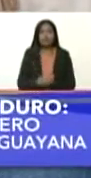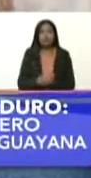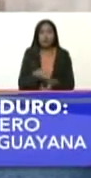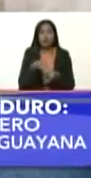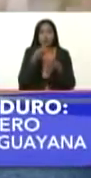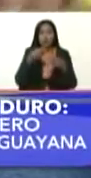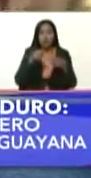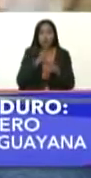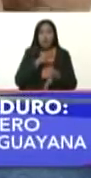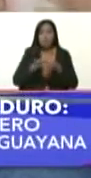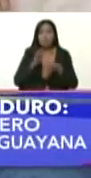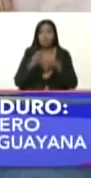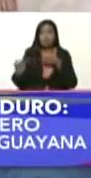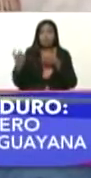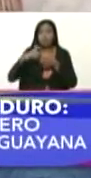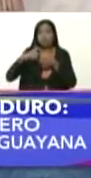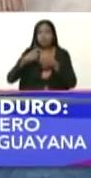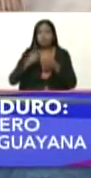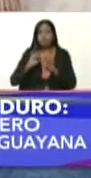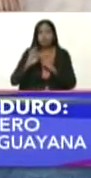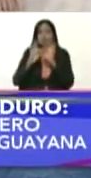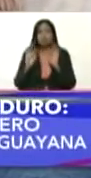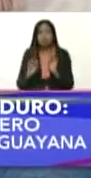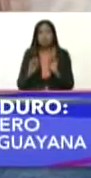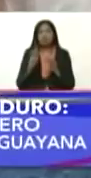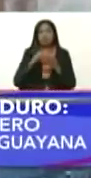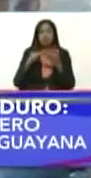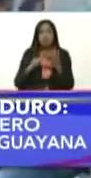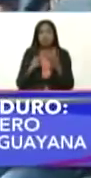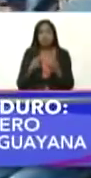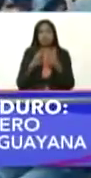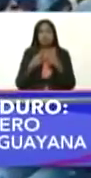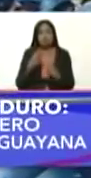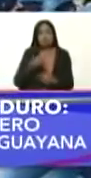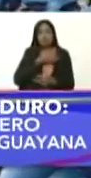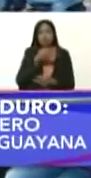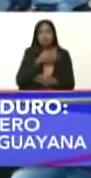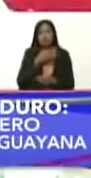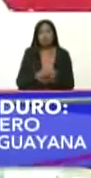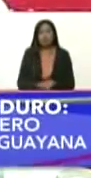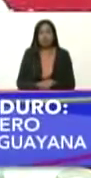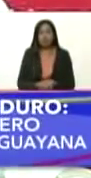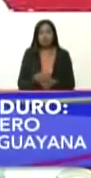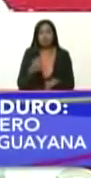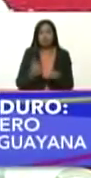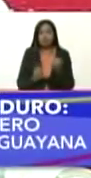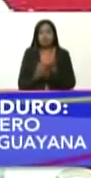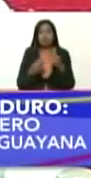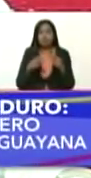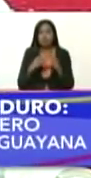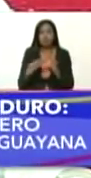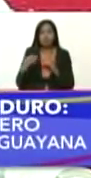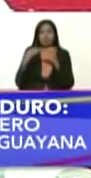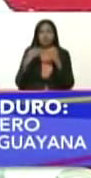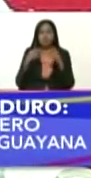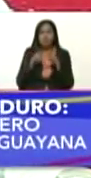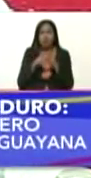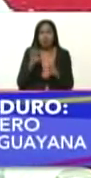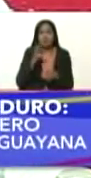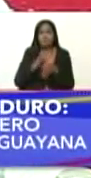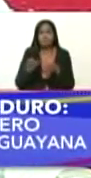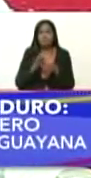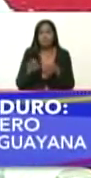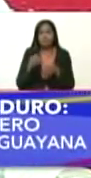al petro. Tomar como... los cálculos de prestaciones sociales basados en equivalencia al petro, así como